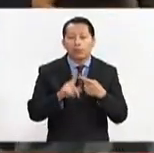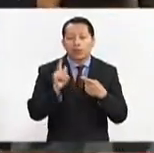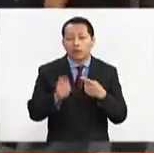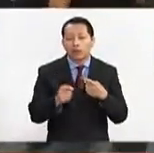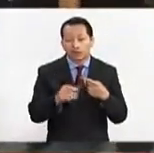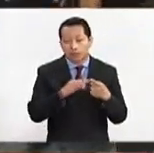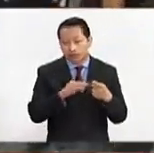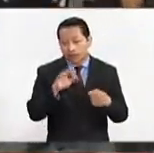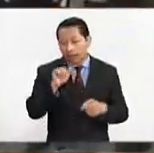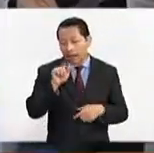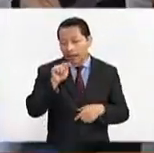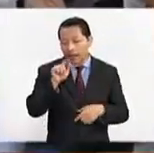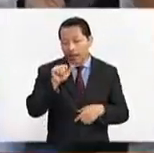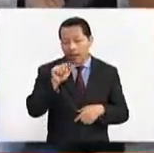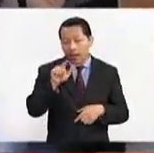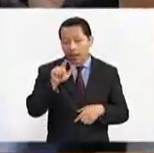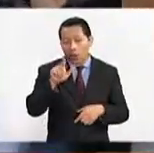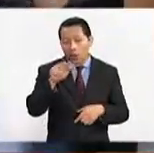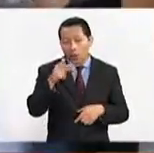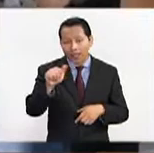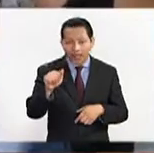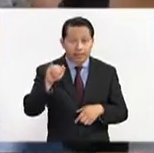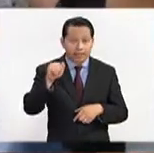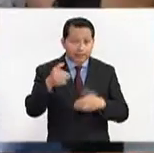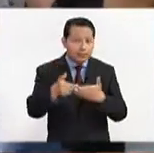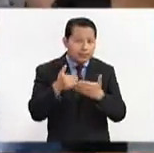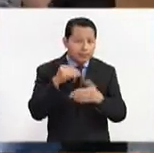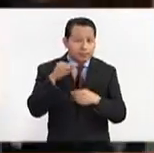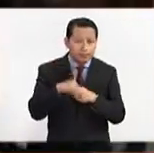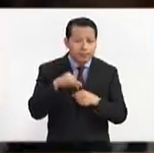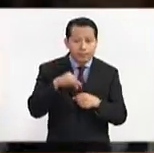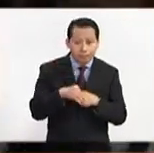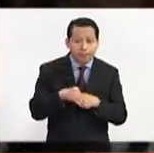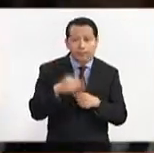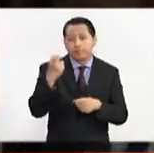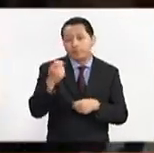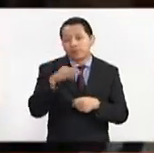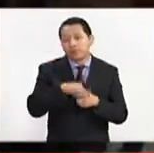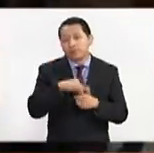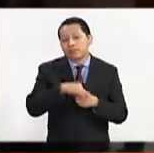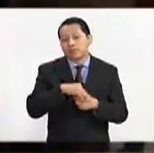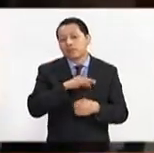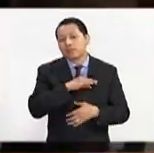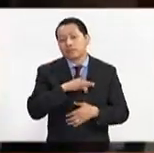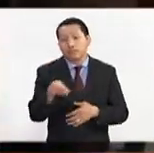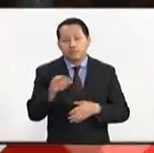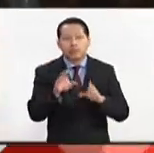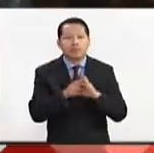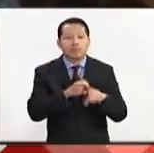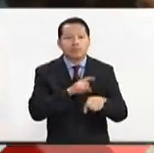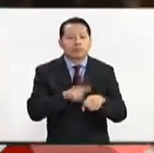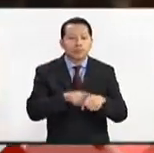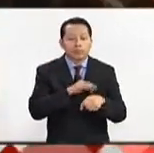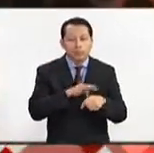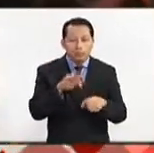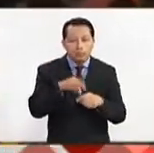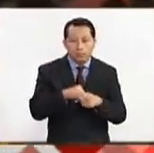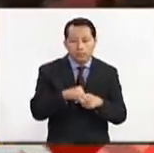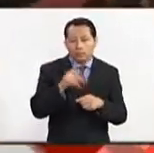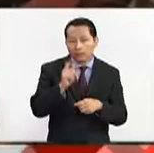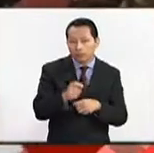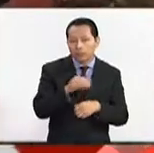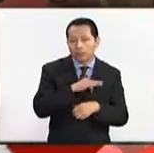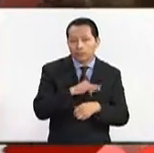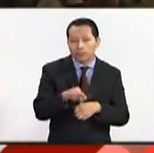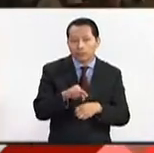previsible que en Cataluña se adelanten las elecciones y que esas elecciones tengan un valor especial a modo de referéndum. Es